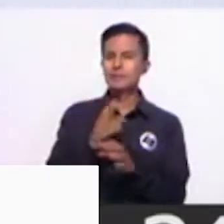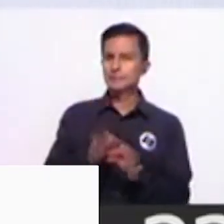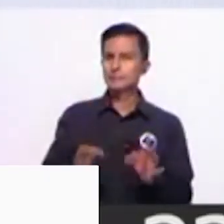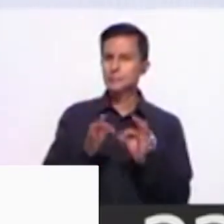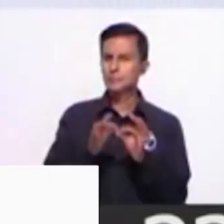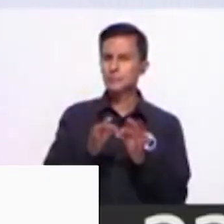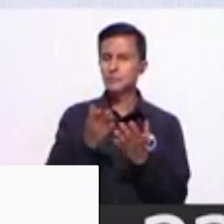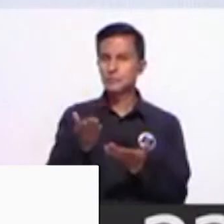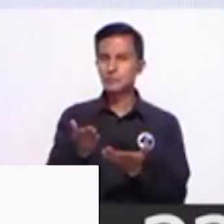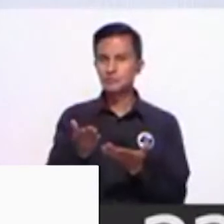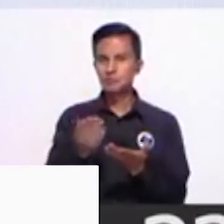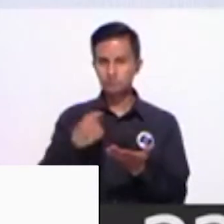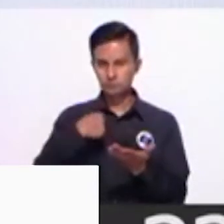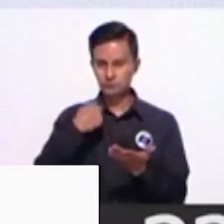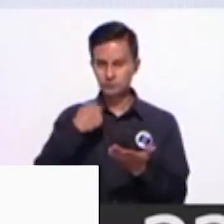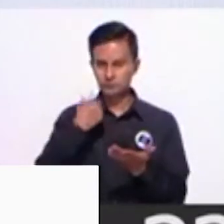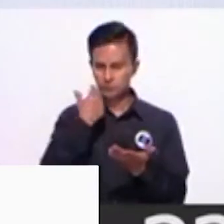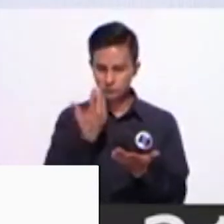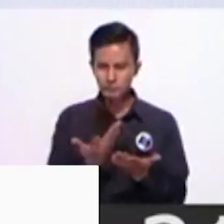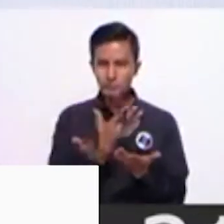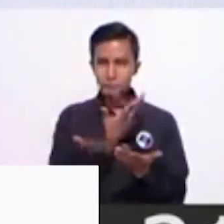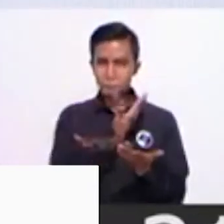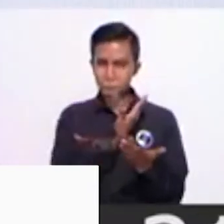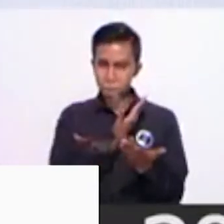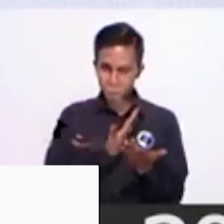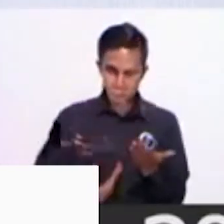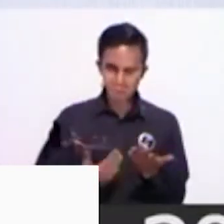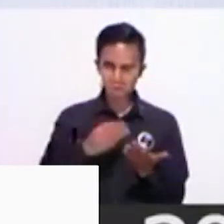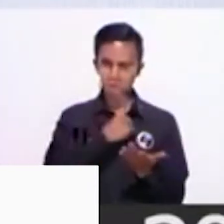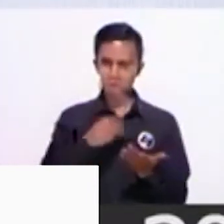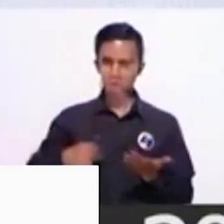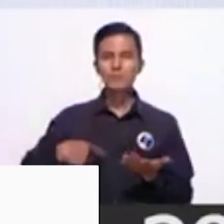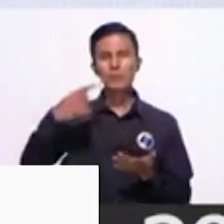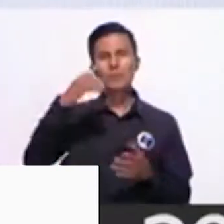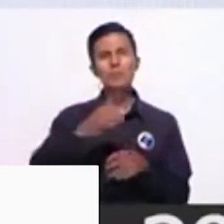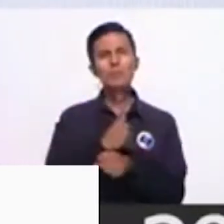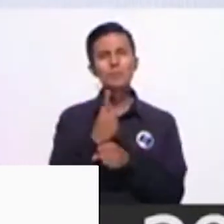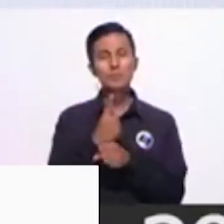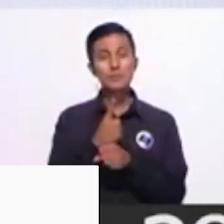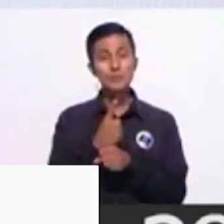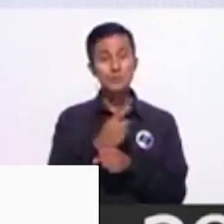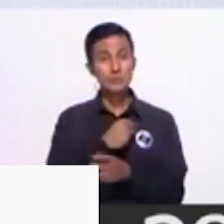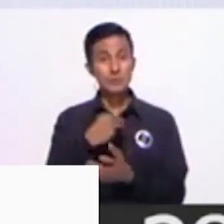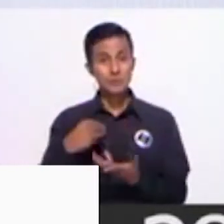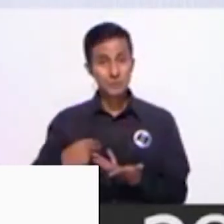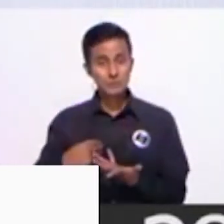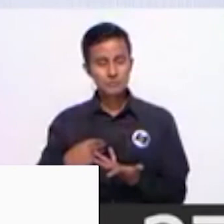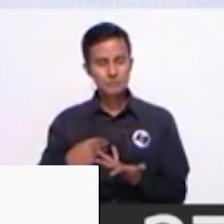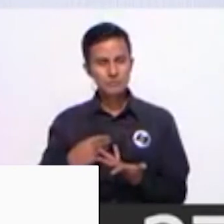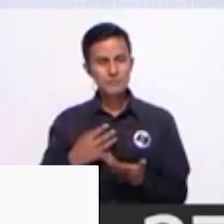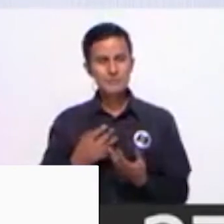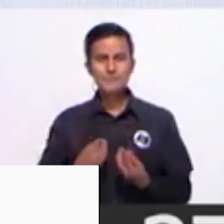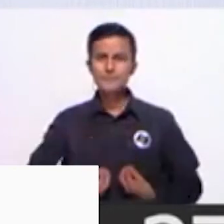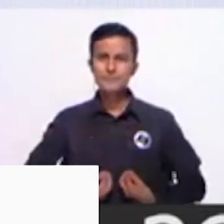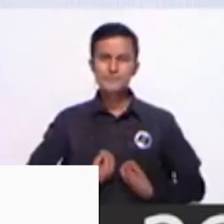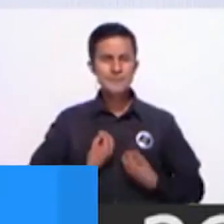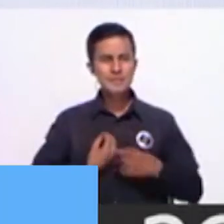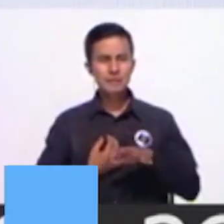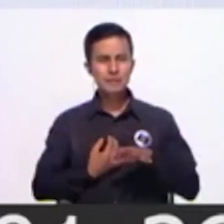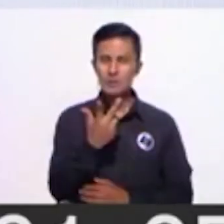estoy convencida que desde el municipio puedes cambiar la forma de vivir de manera favorable de los leoneses. Hoy hay nuevos